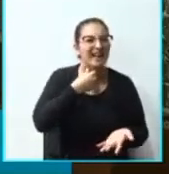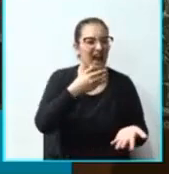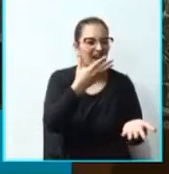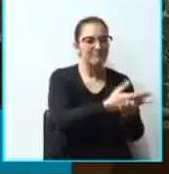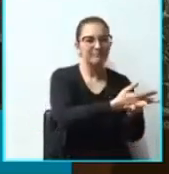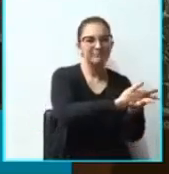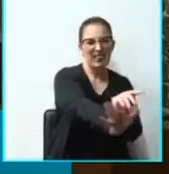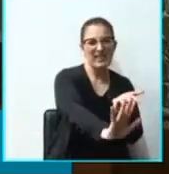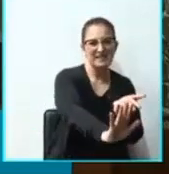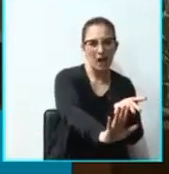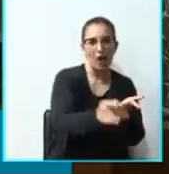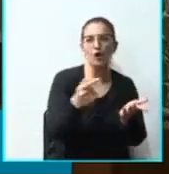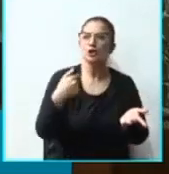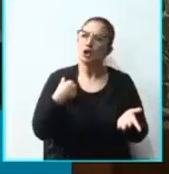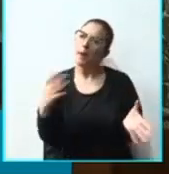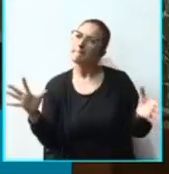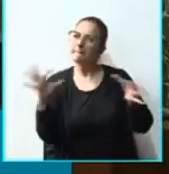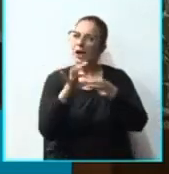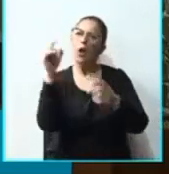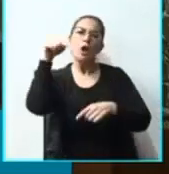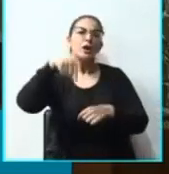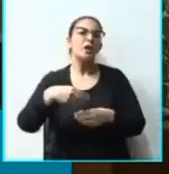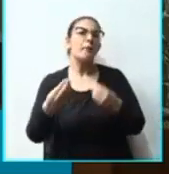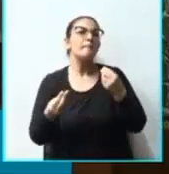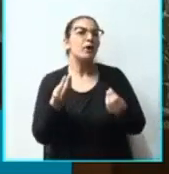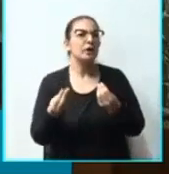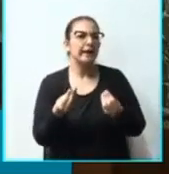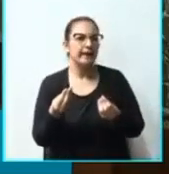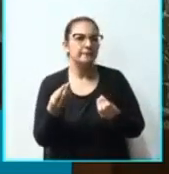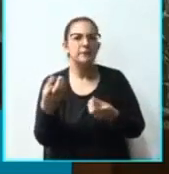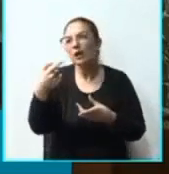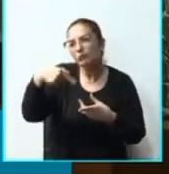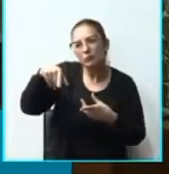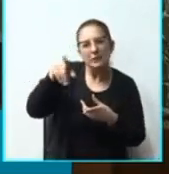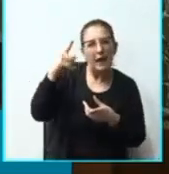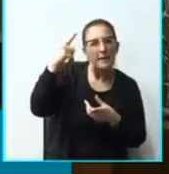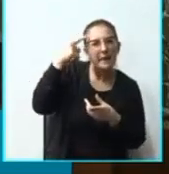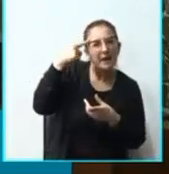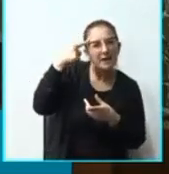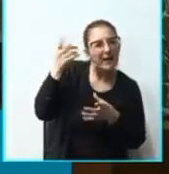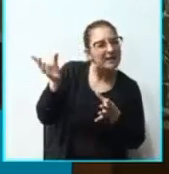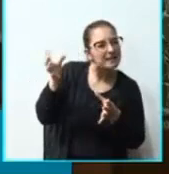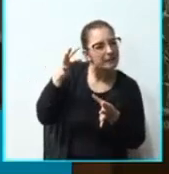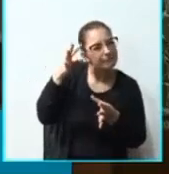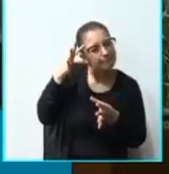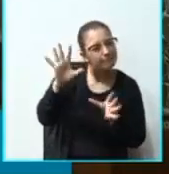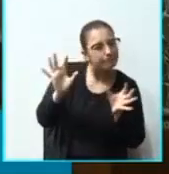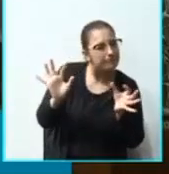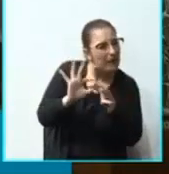por qué lo relaciono con esto? Porque miren a ver si les resulta conocido el ejemplo.